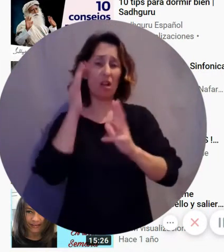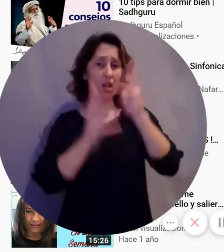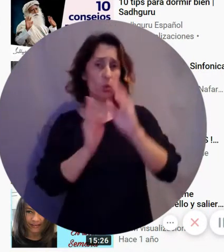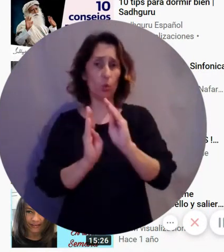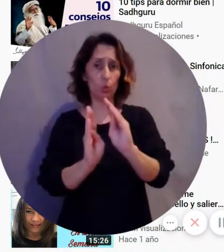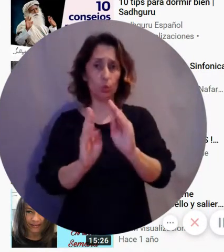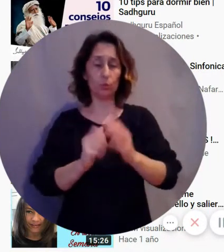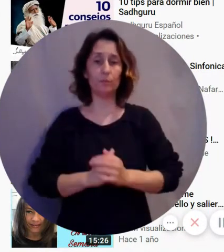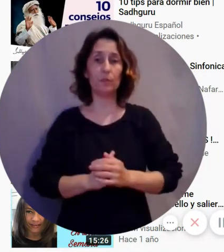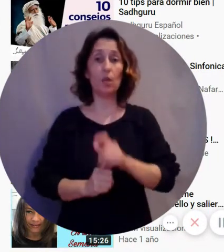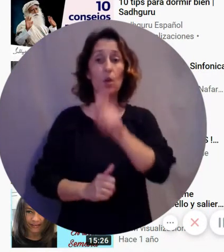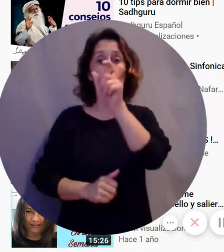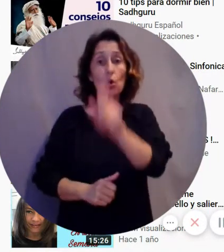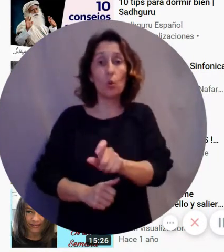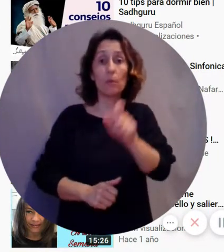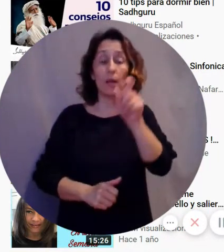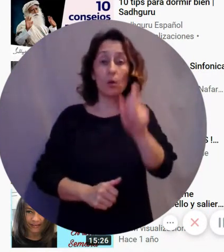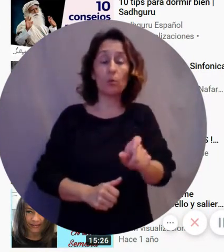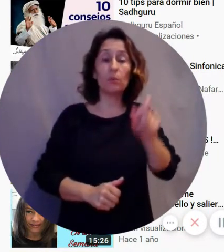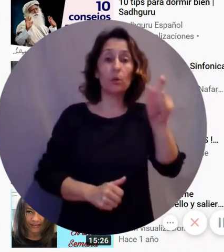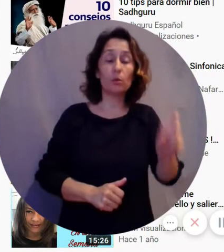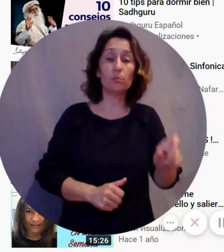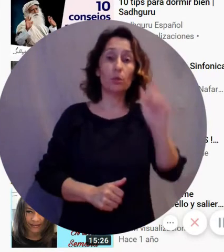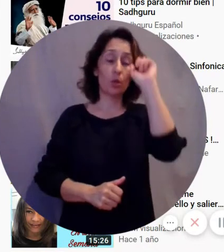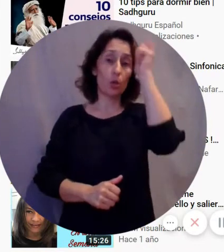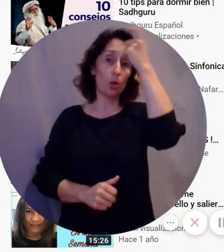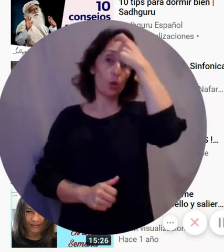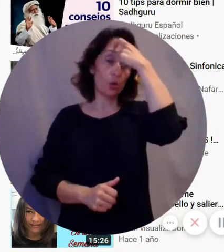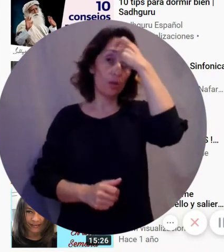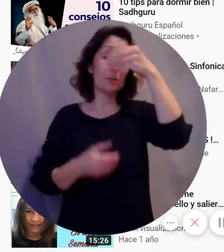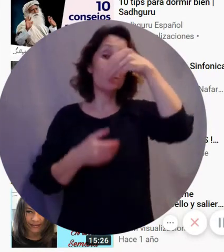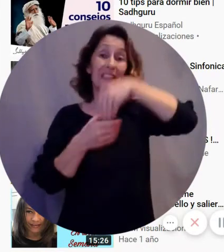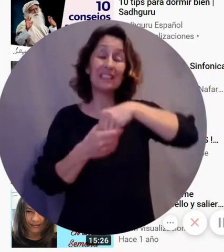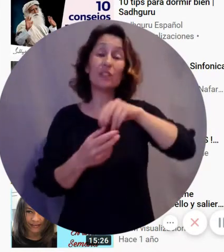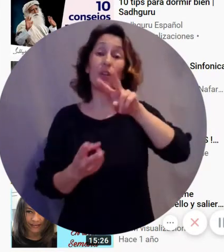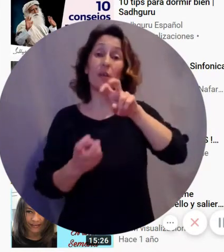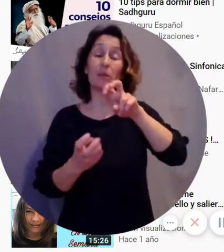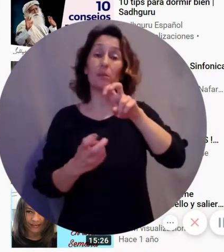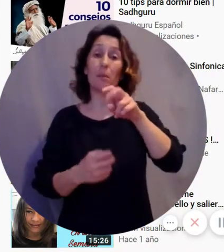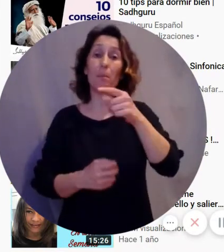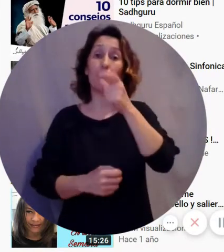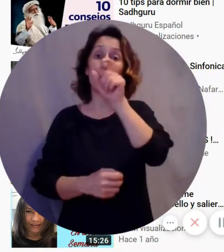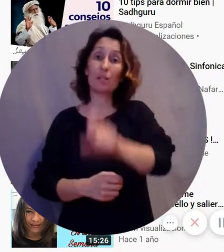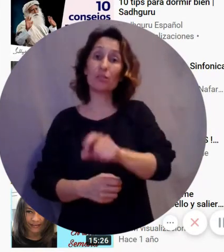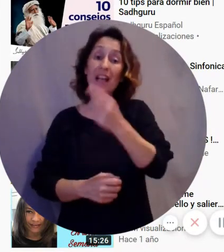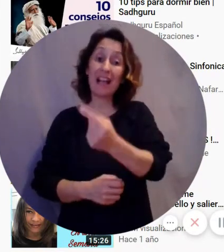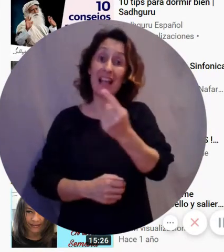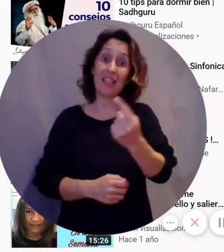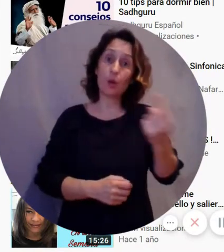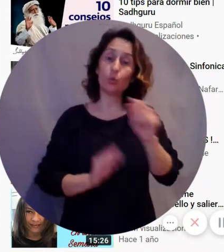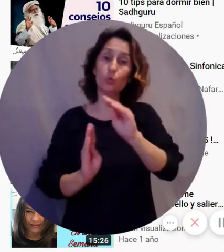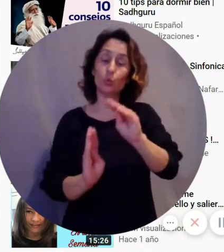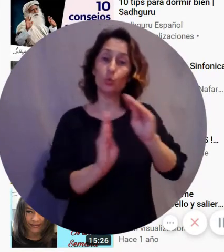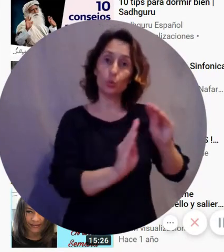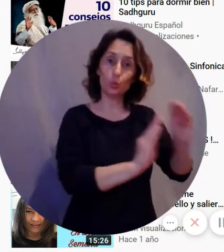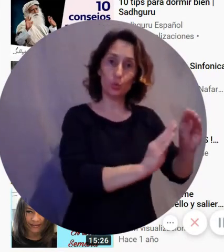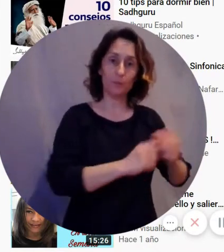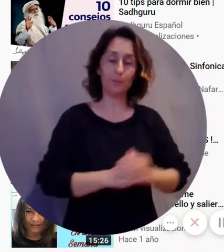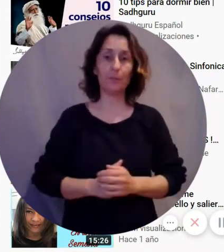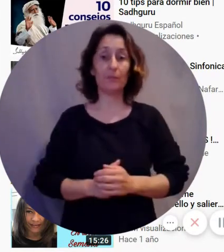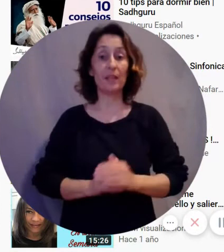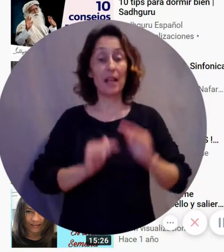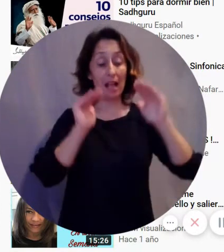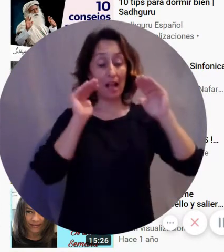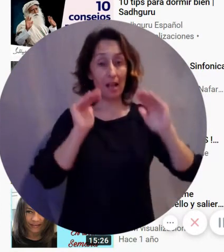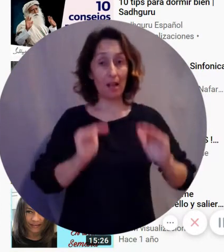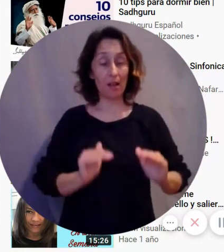columna veremos los conceptos que forman parte de la declaración de cada uno de los contribuyentes. Finalmente, vemos el resultado de la